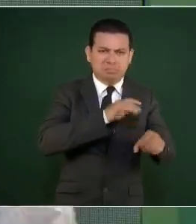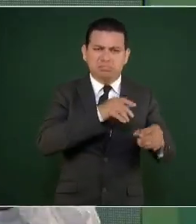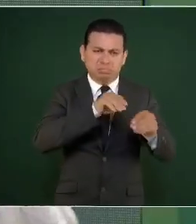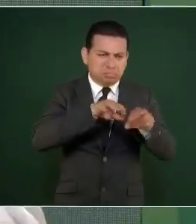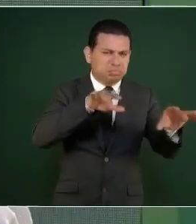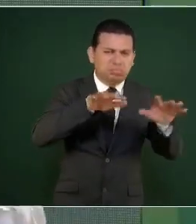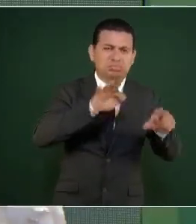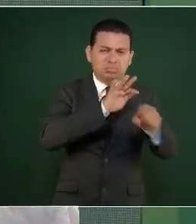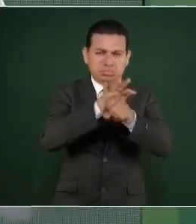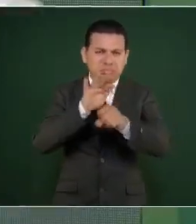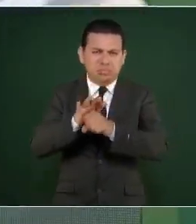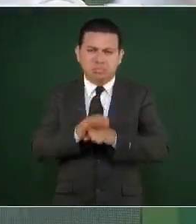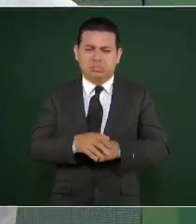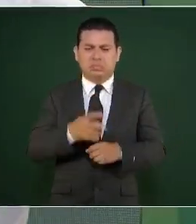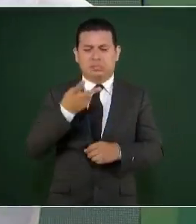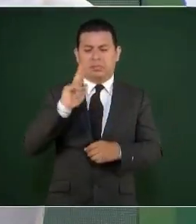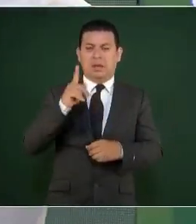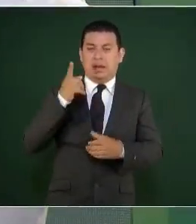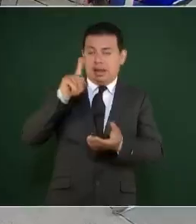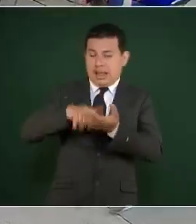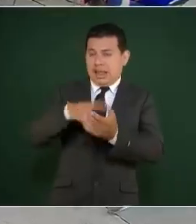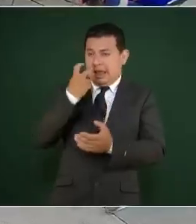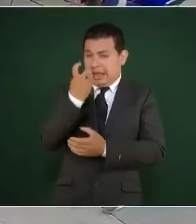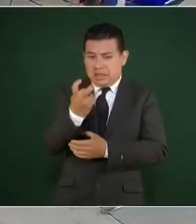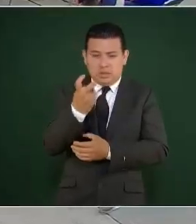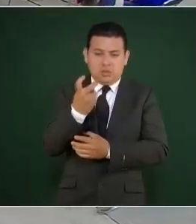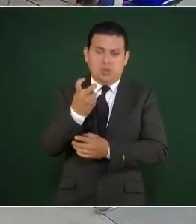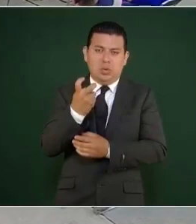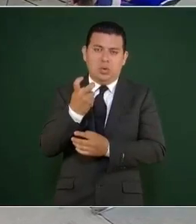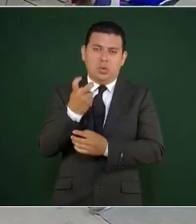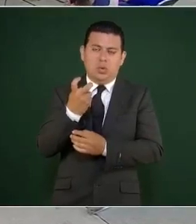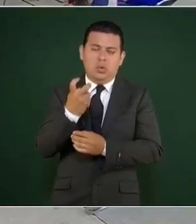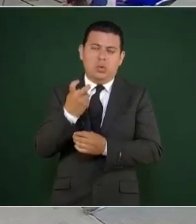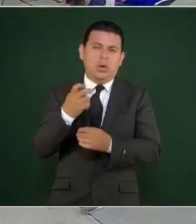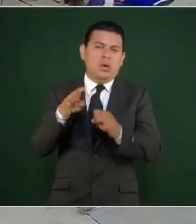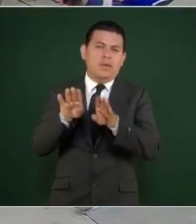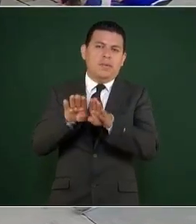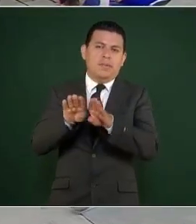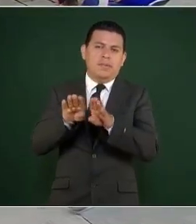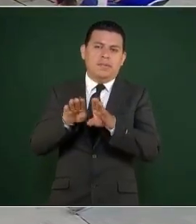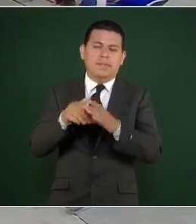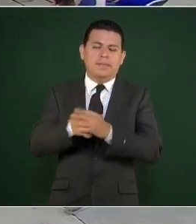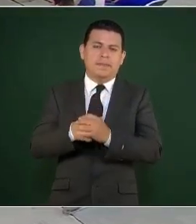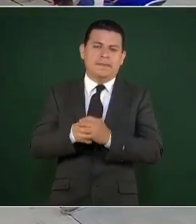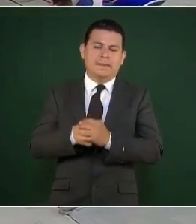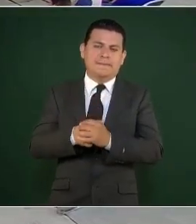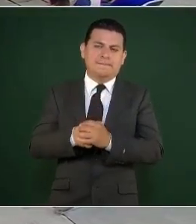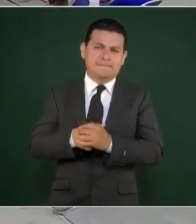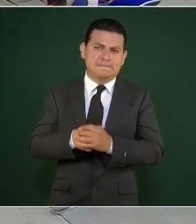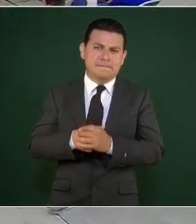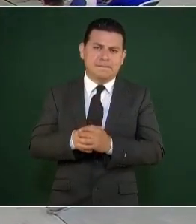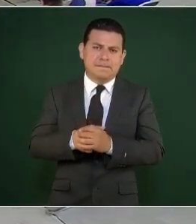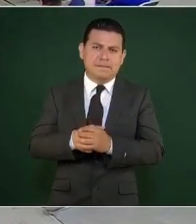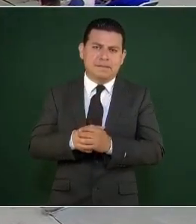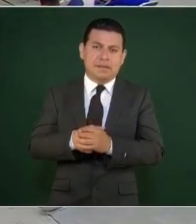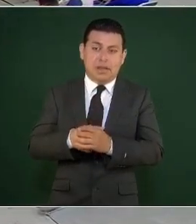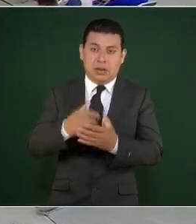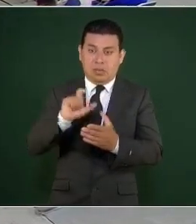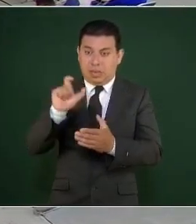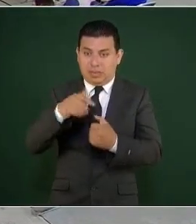pero imagínense, ¿no? En época de